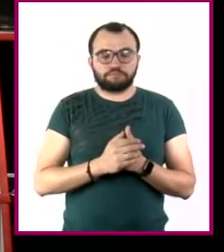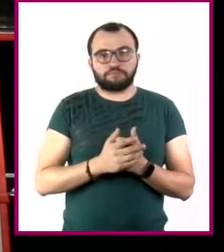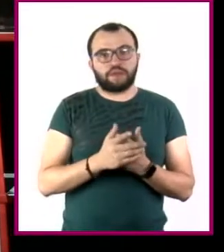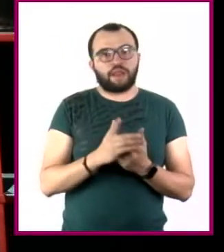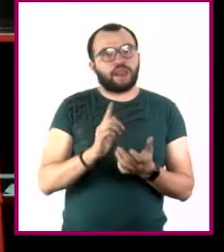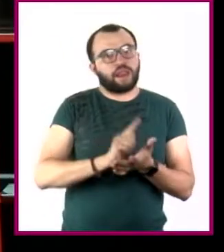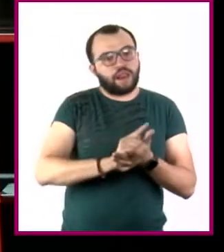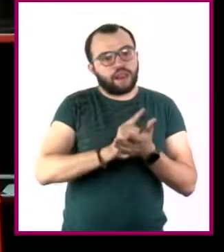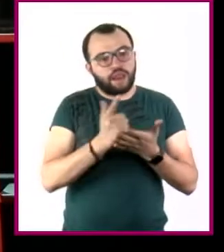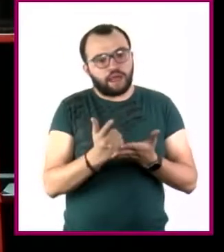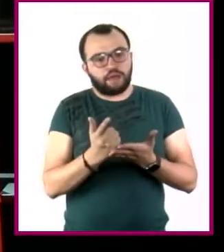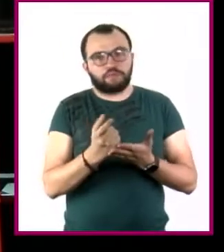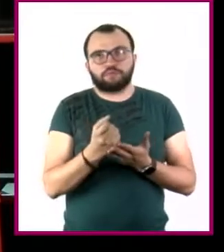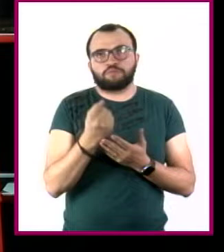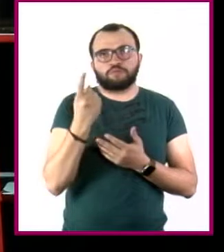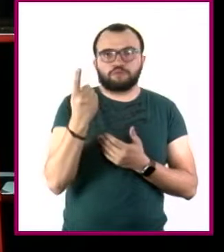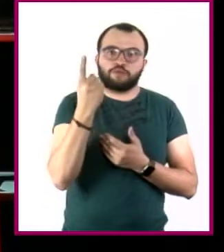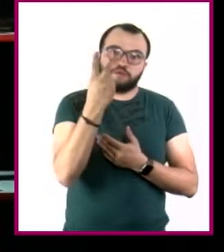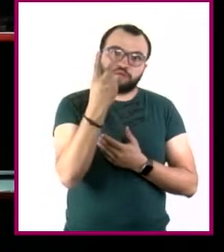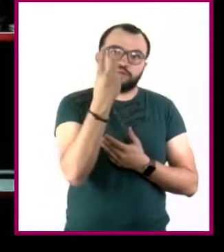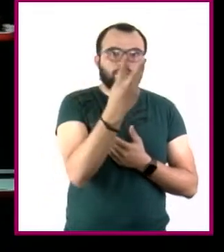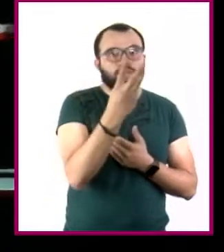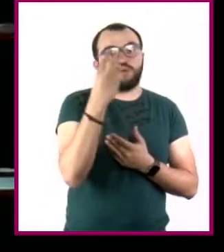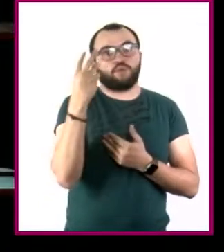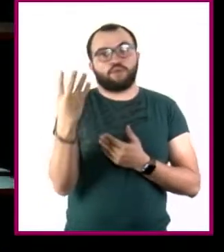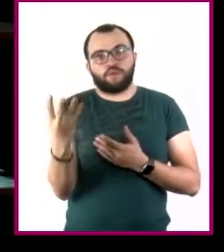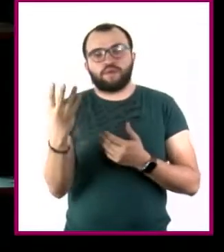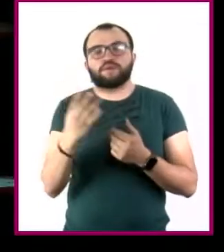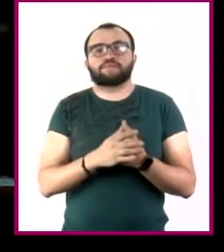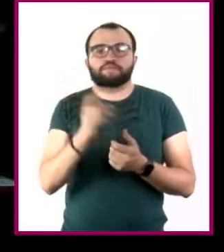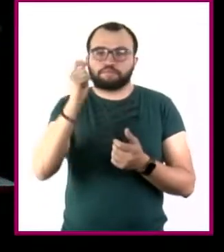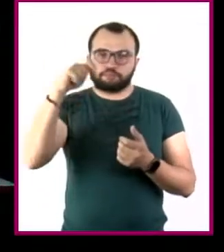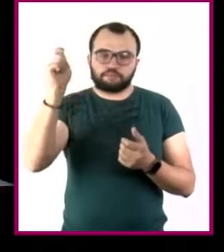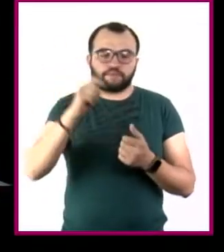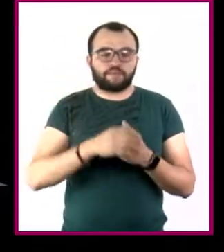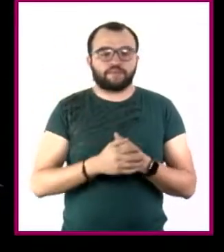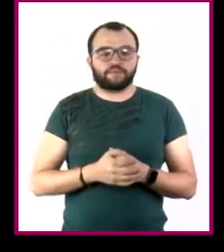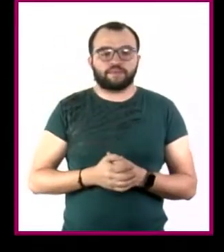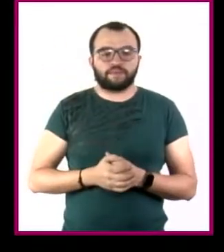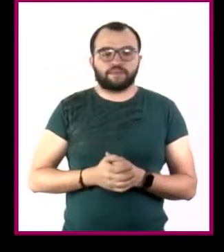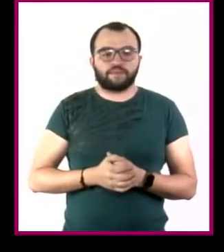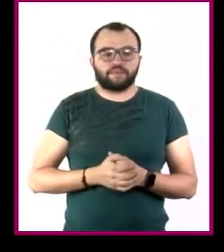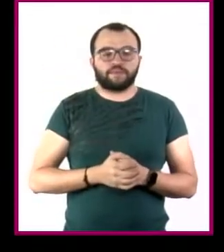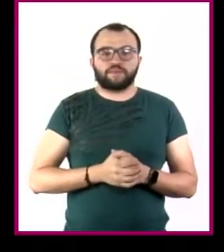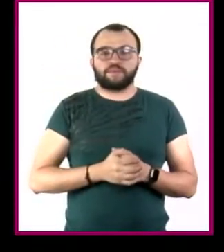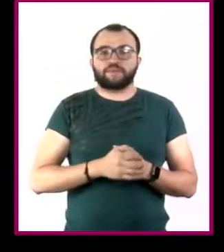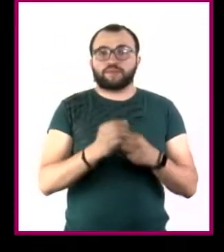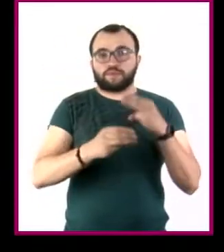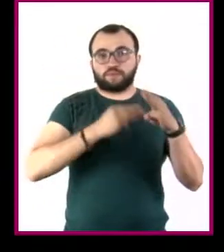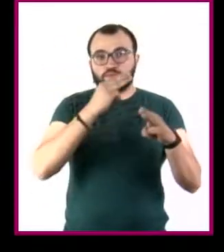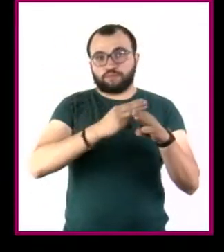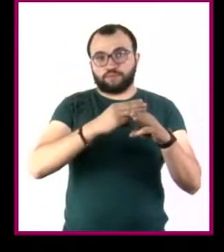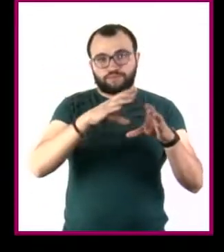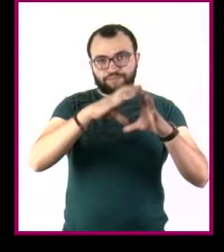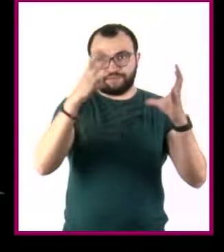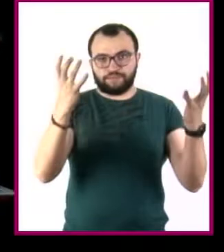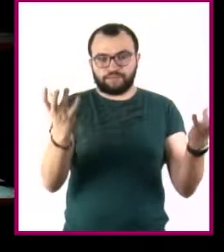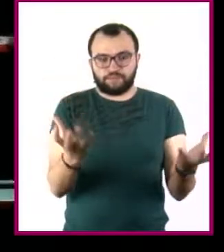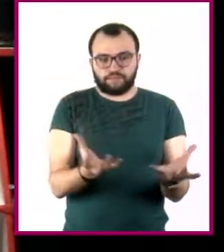libros, 1, 2, 3, 4, ujú, globo terráqueo, sí,